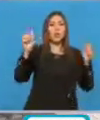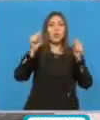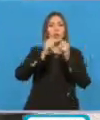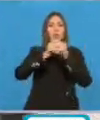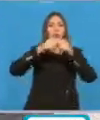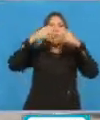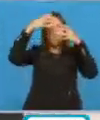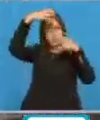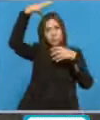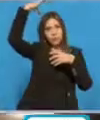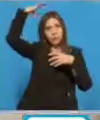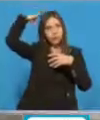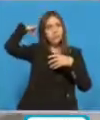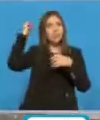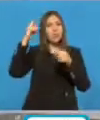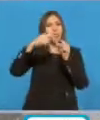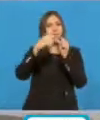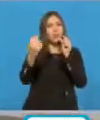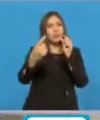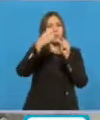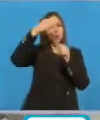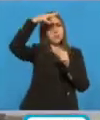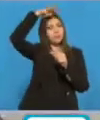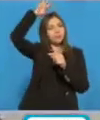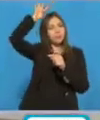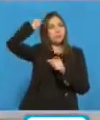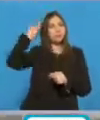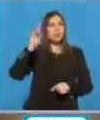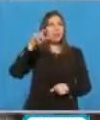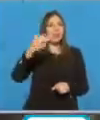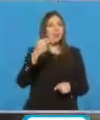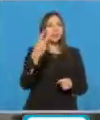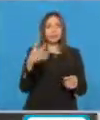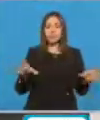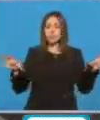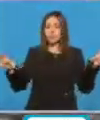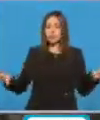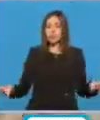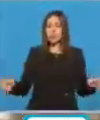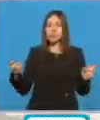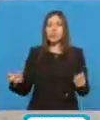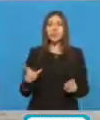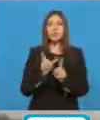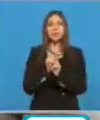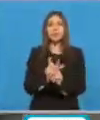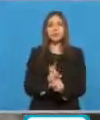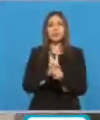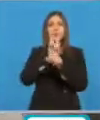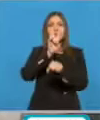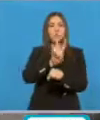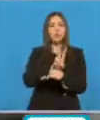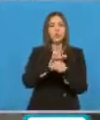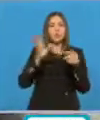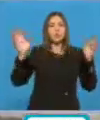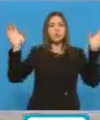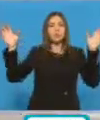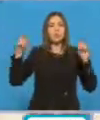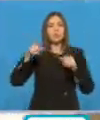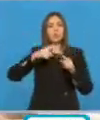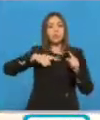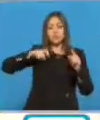aquí, cuidan el monumento. Son 2, 4, 6, 8 alrededor del